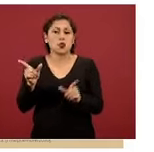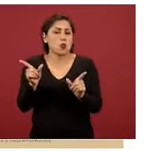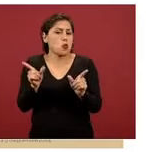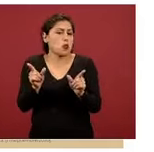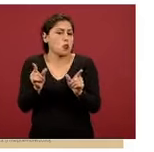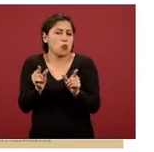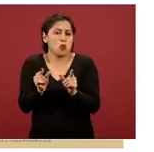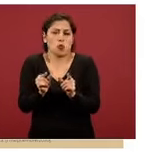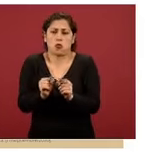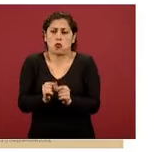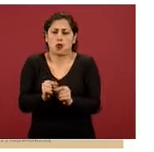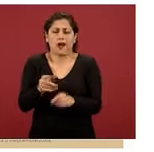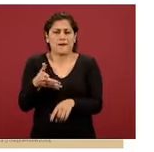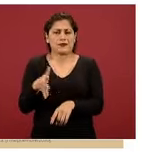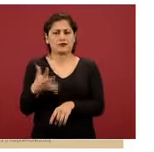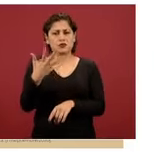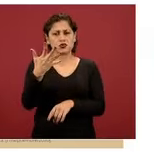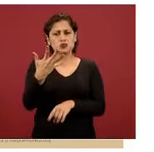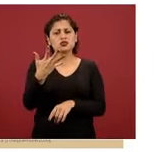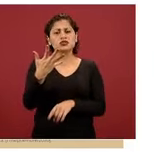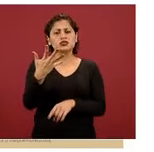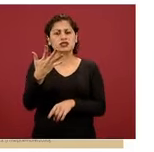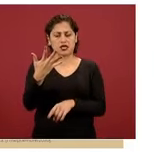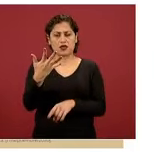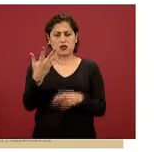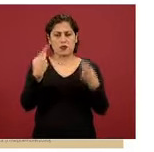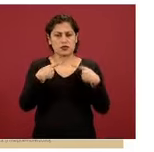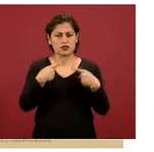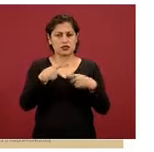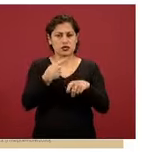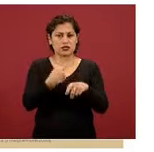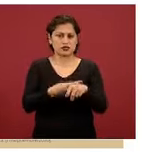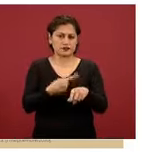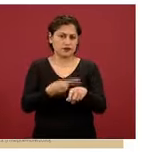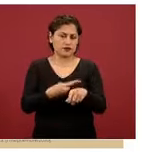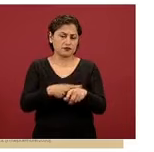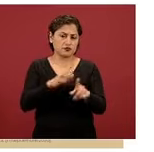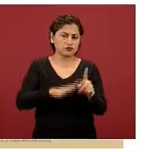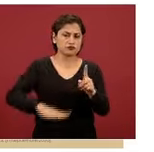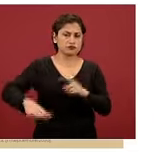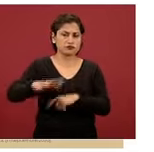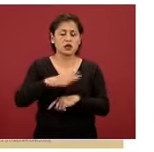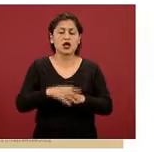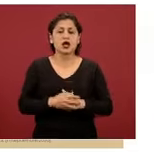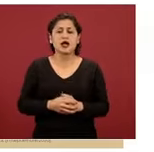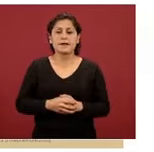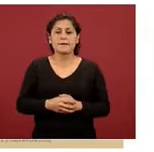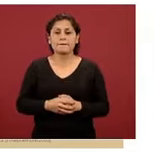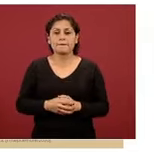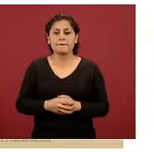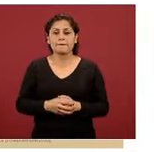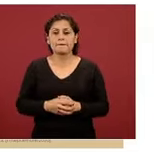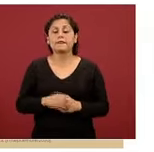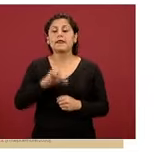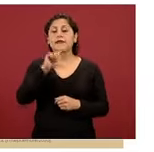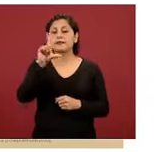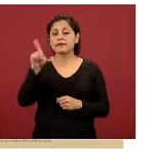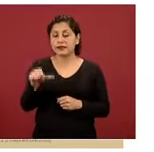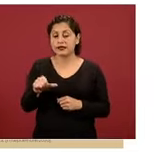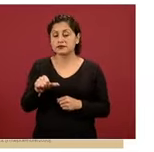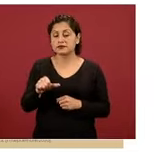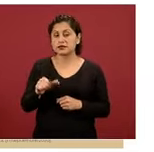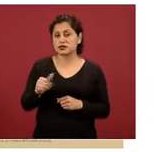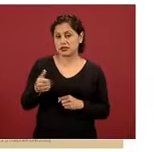hablando de menos de 5 casos por millón de habitantes, y posteriormente, un poco más tardíamente, a